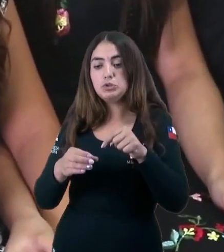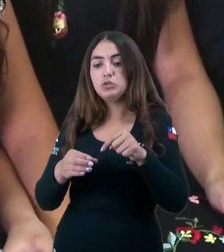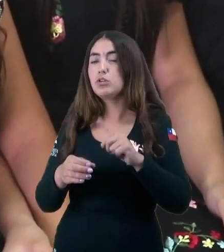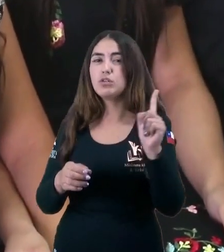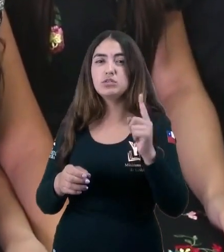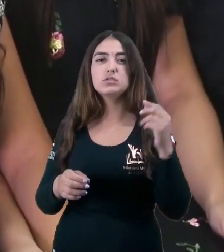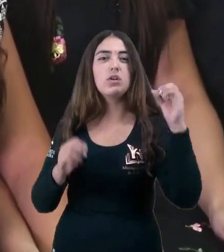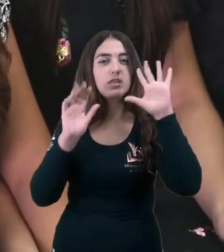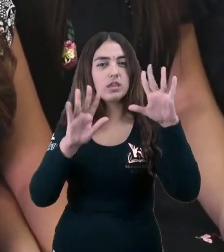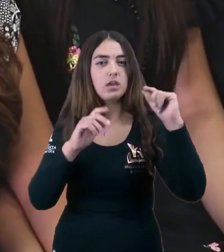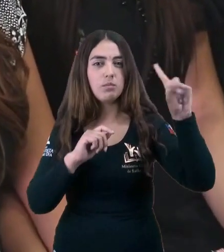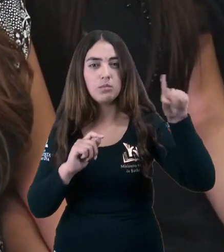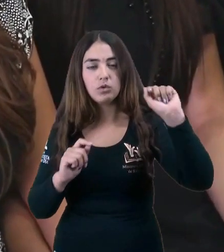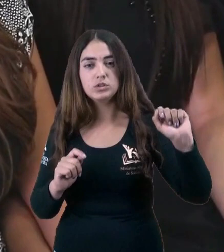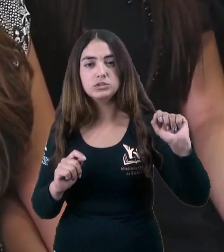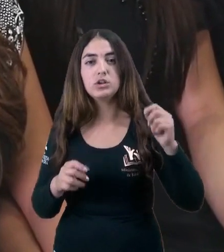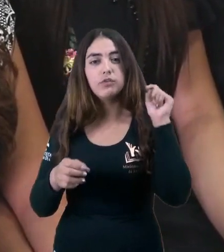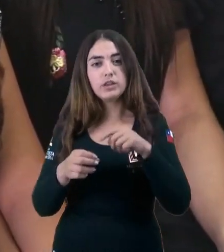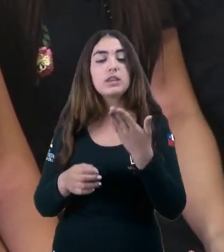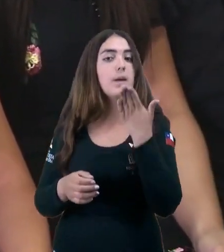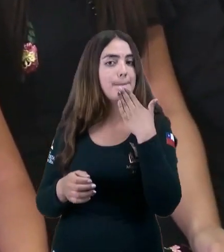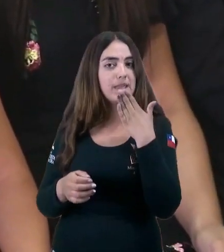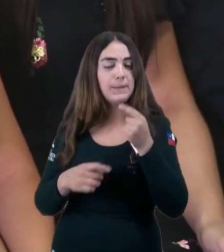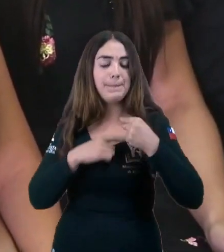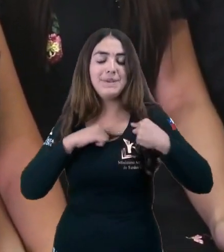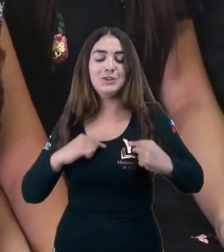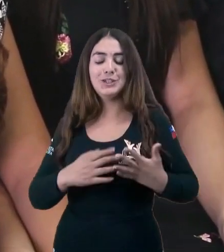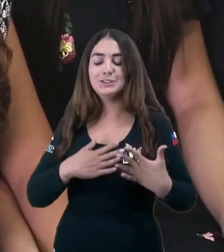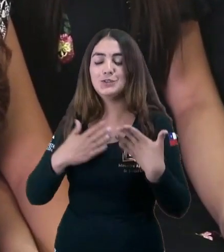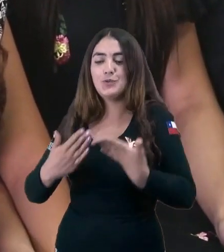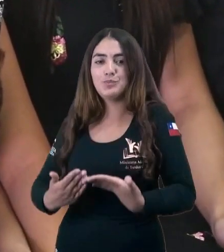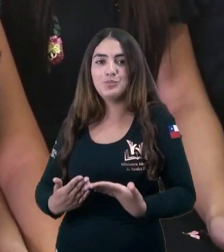solo el diezmo y mi ofrenda, sino también todo mi corazón.